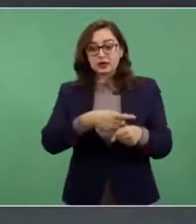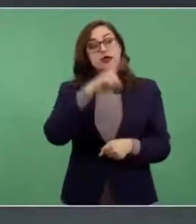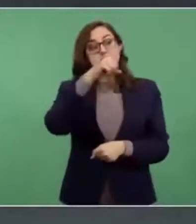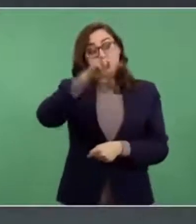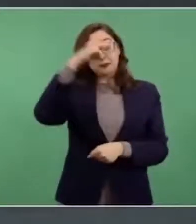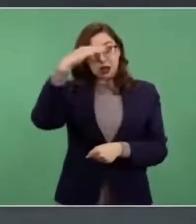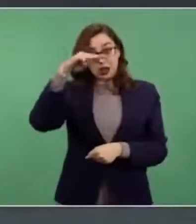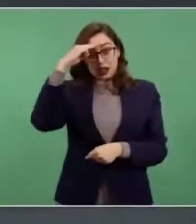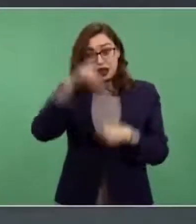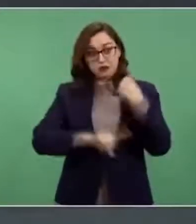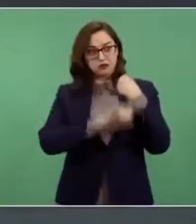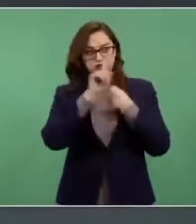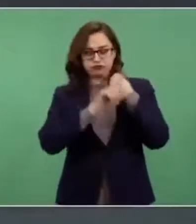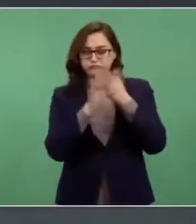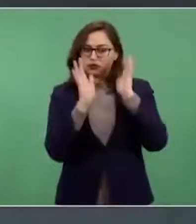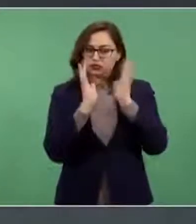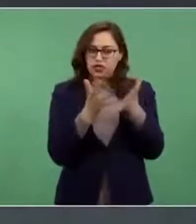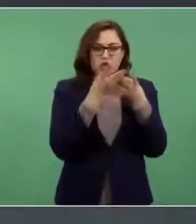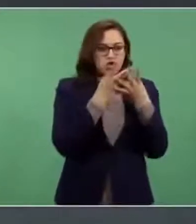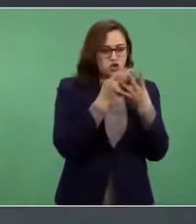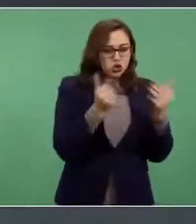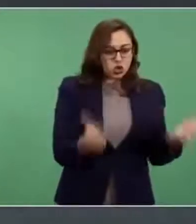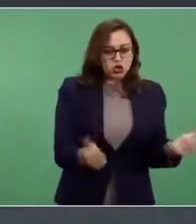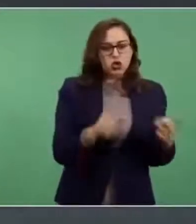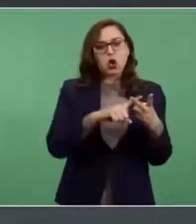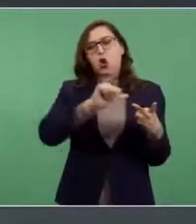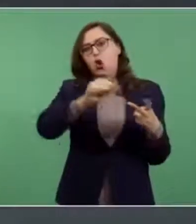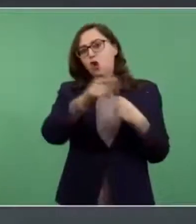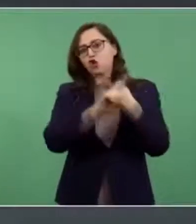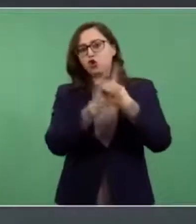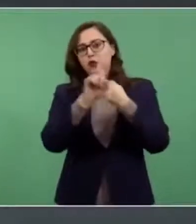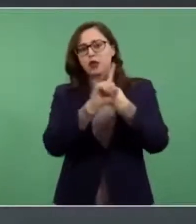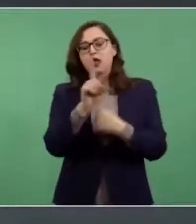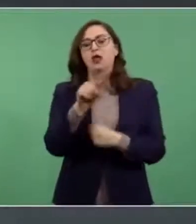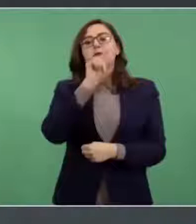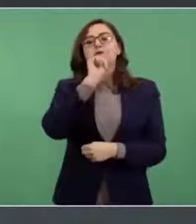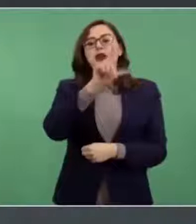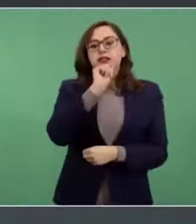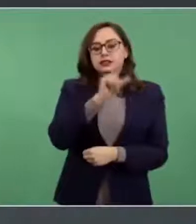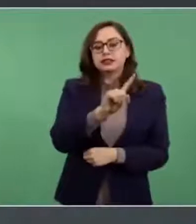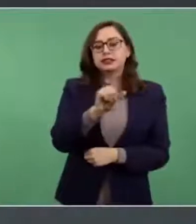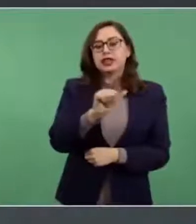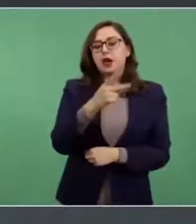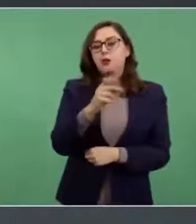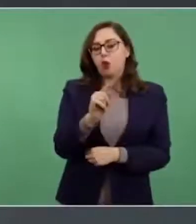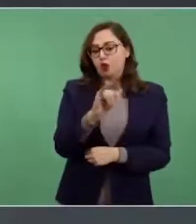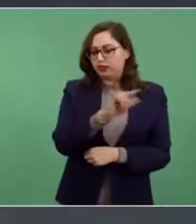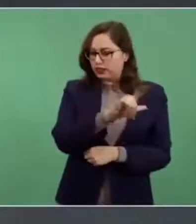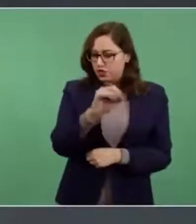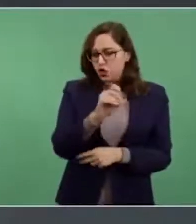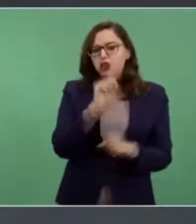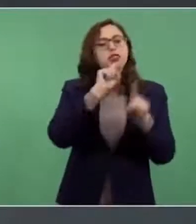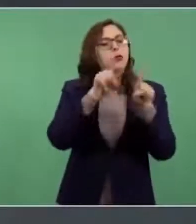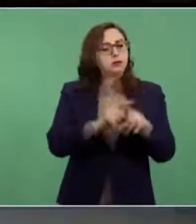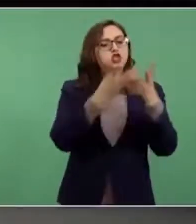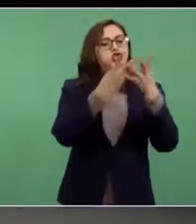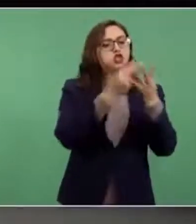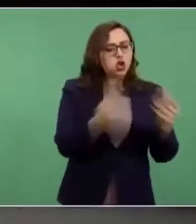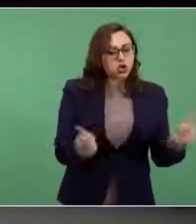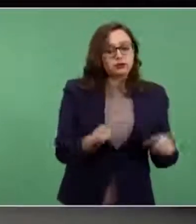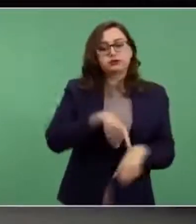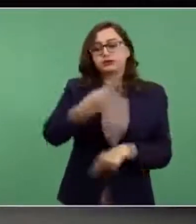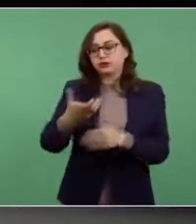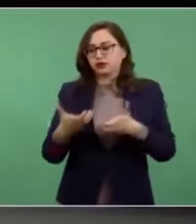Mexicali, el de la presa El Zapotillo en los Altos de Jalisco. el bloqueo de la carretera de